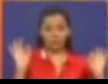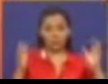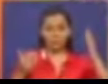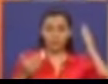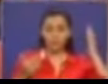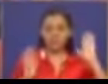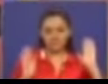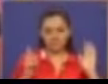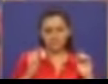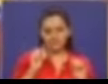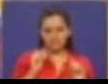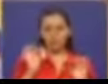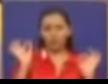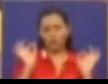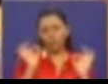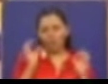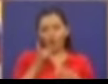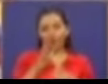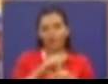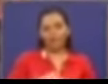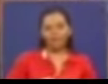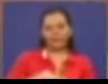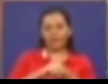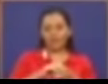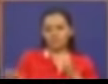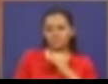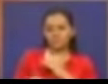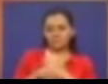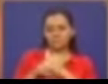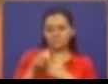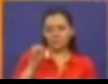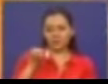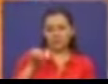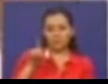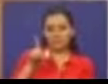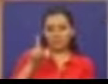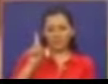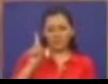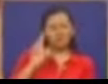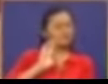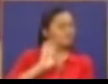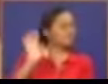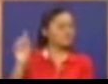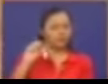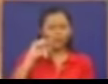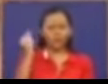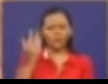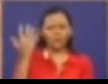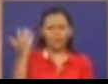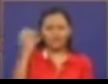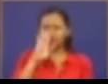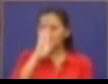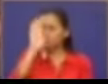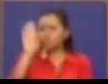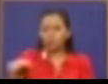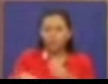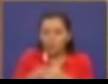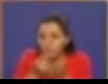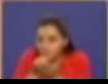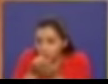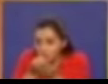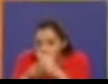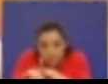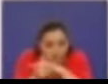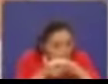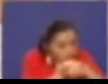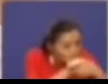politiquería, o es una asociación pequeñita vinculada al MPD. El MPD está metido en todo, son asombrosos, ¿eh? Son